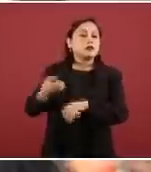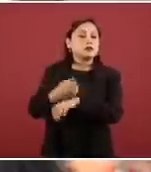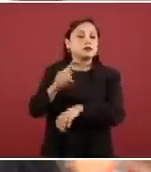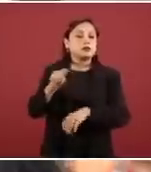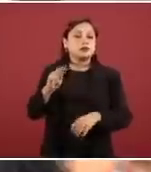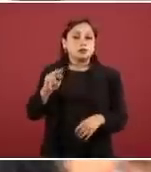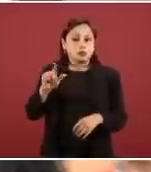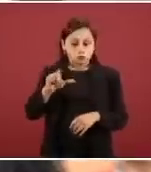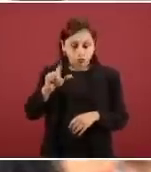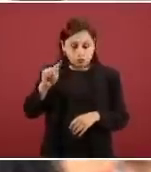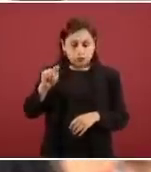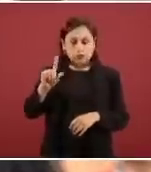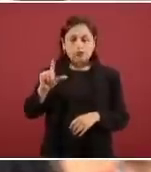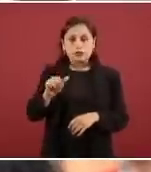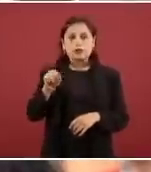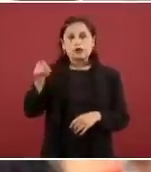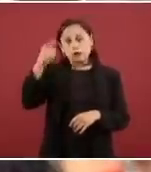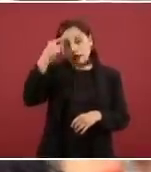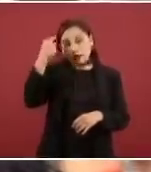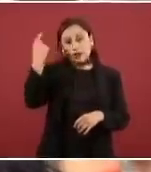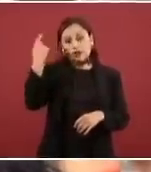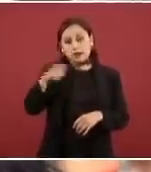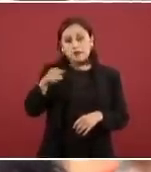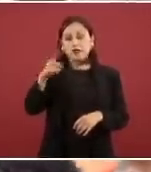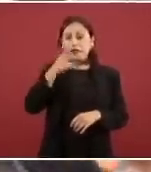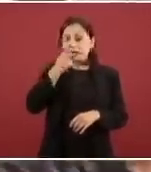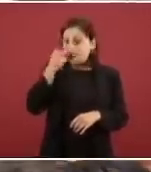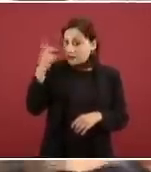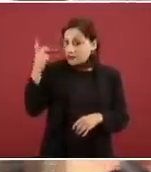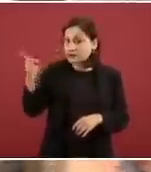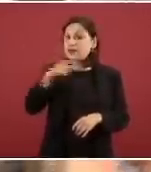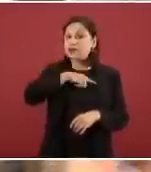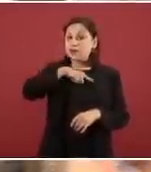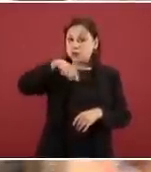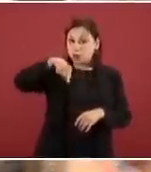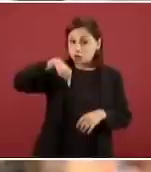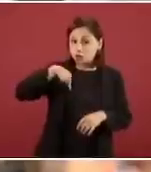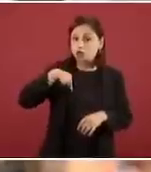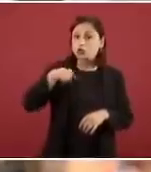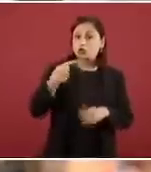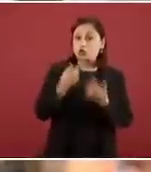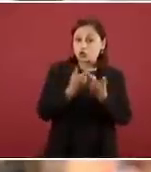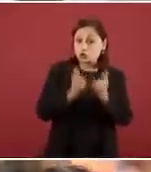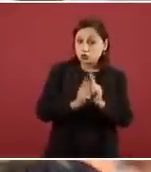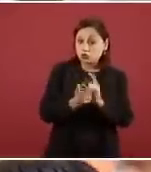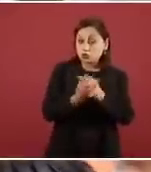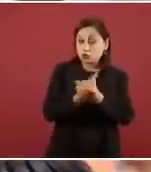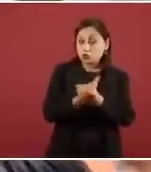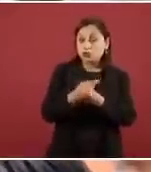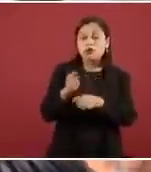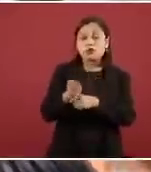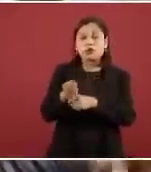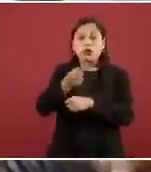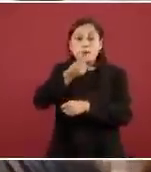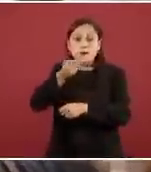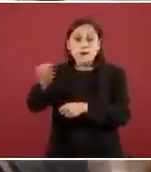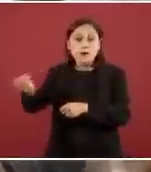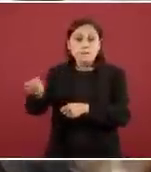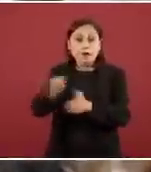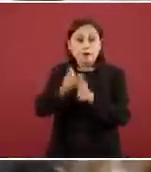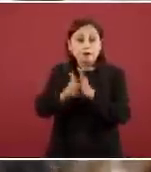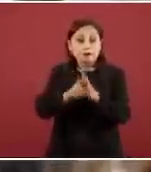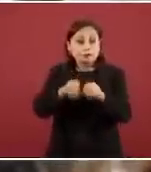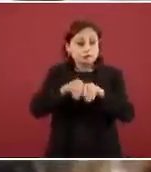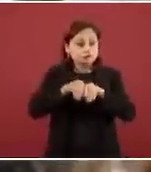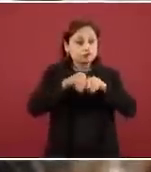en septiembre que Rompeviento TV iba a sacar un reportaje sobre el caso de don José Guadalupe, porque ya lo habían